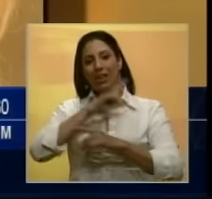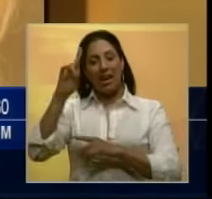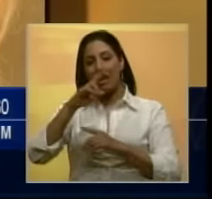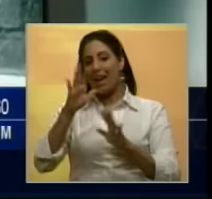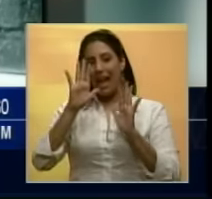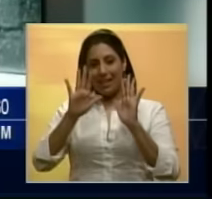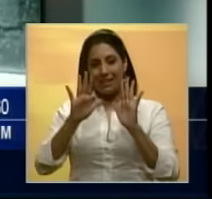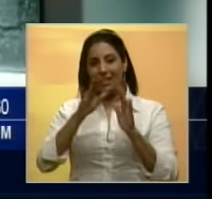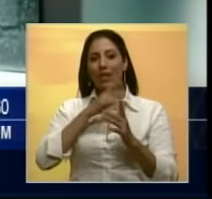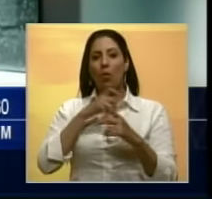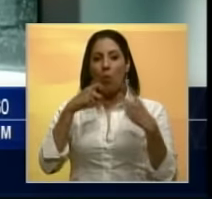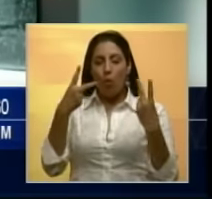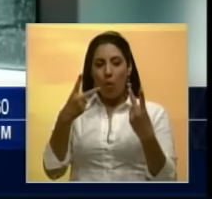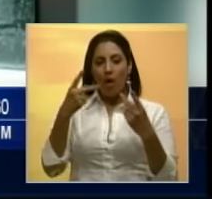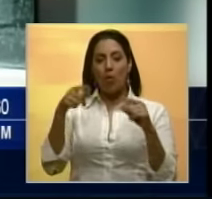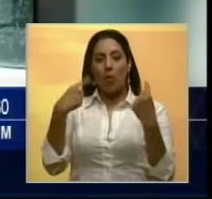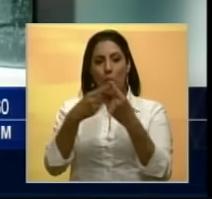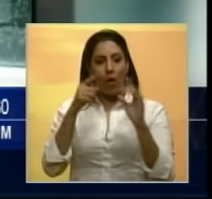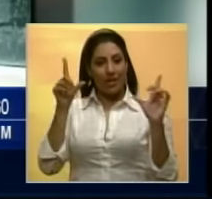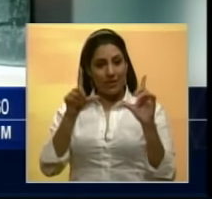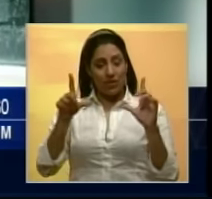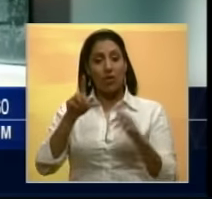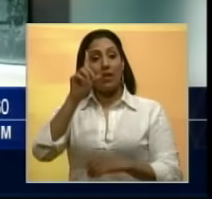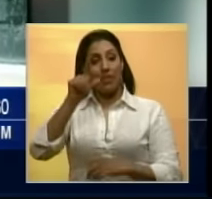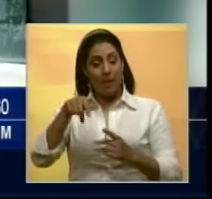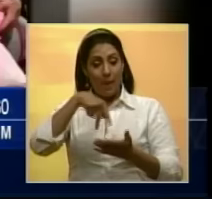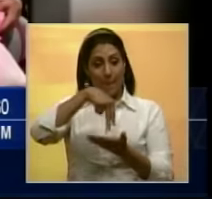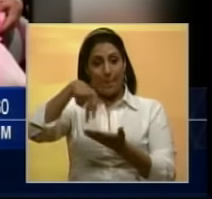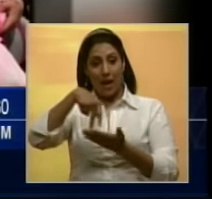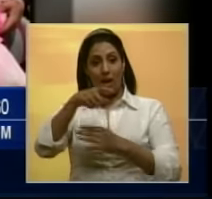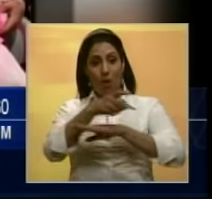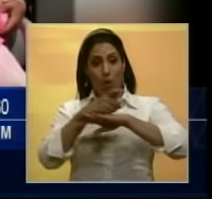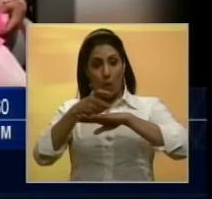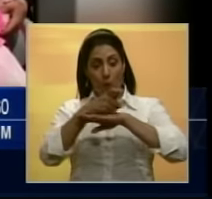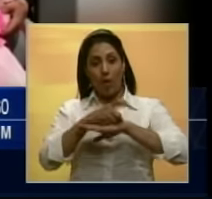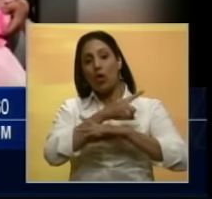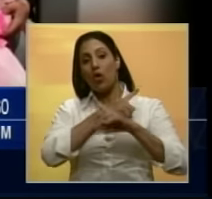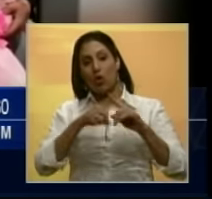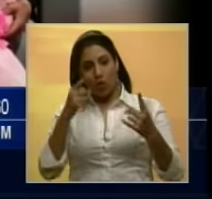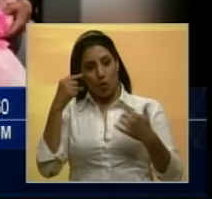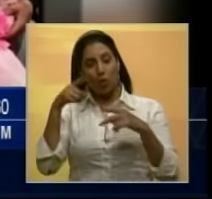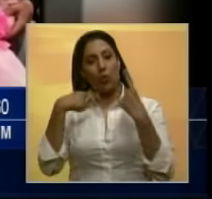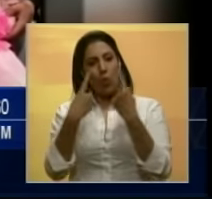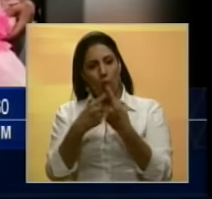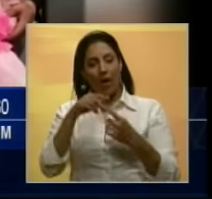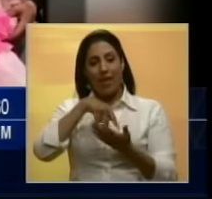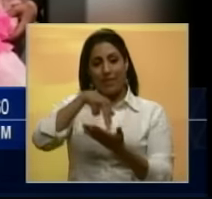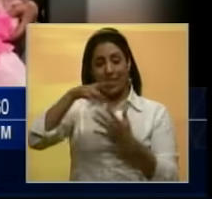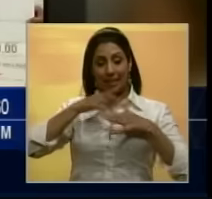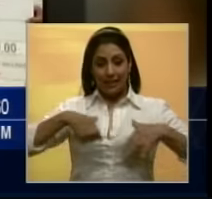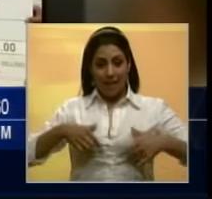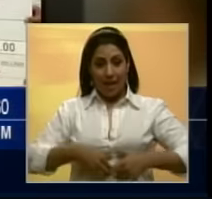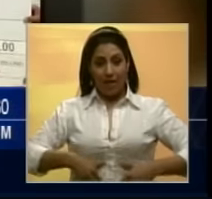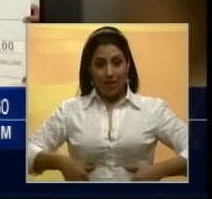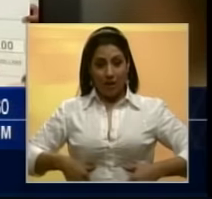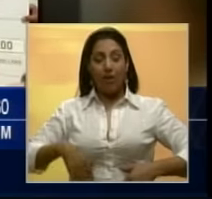habitual que realiza un medio de la localidad. Luego del baile del gobernador, el fashion show en Vigán y el desfile en trajes de baño de Cebú, Venezuela se